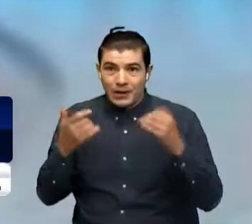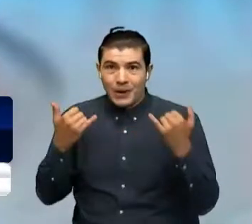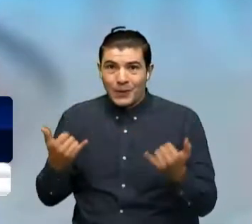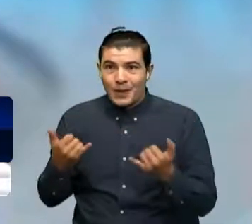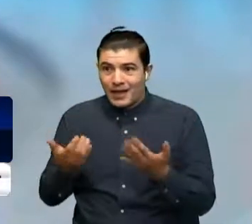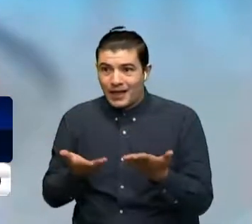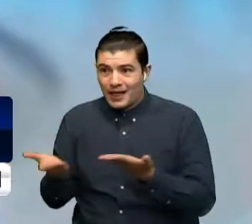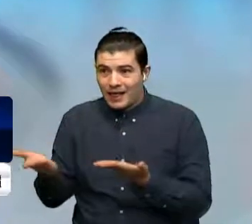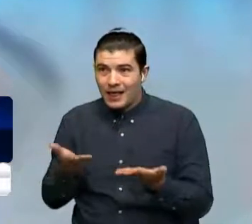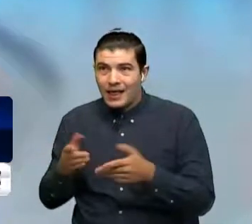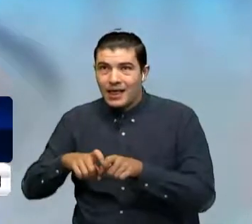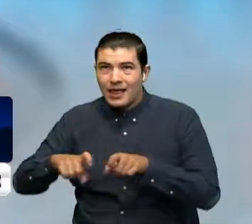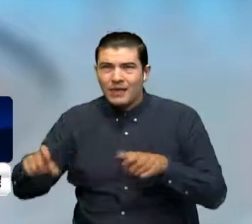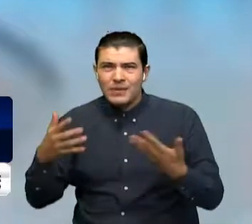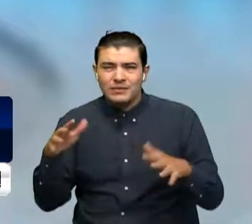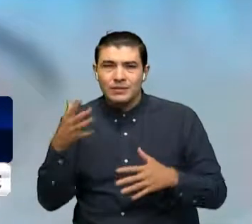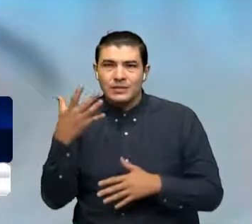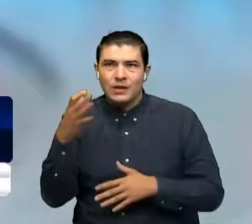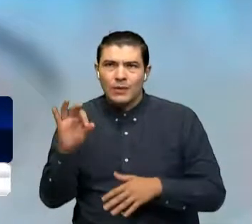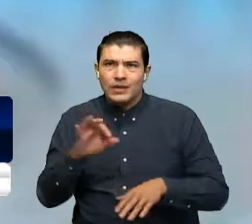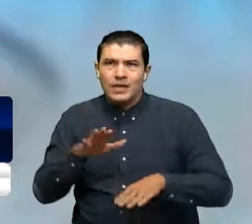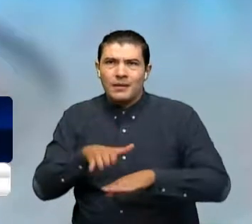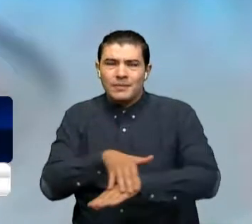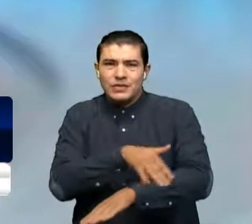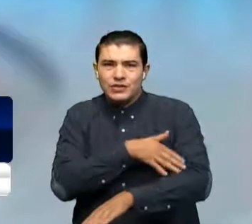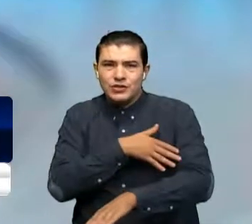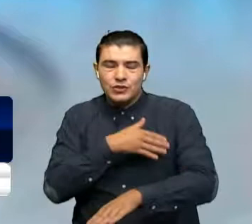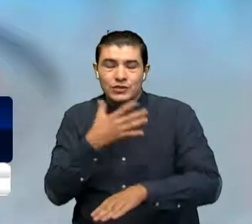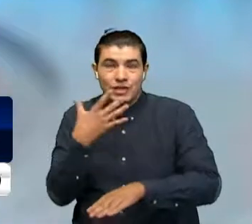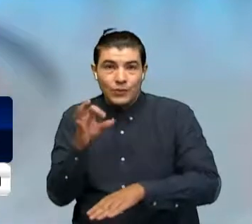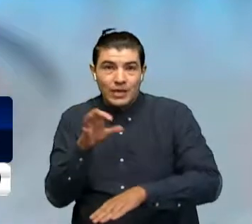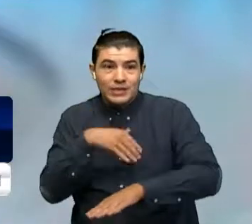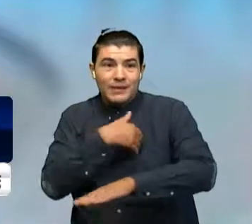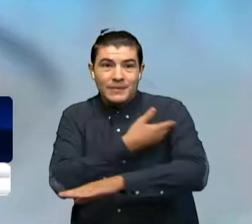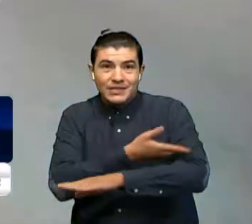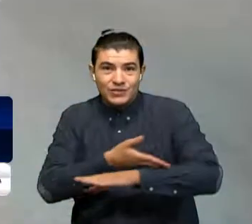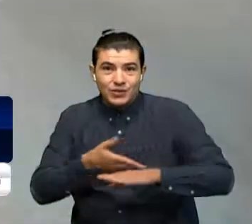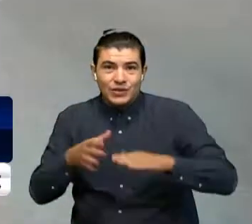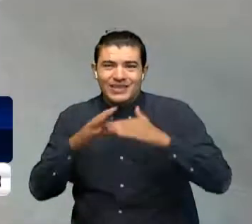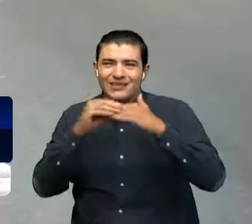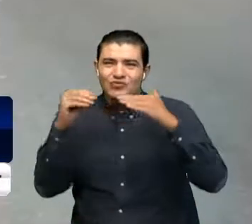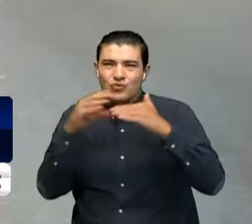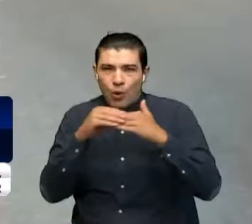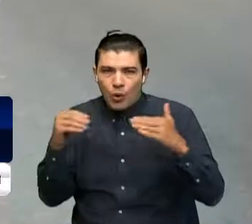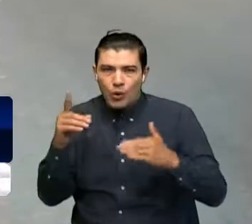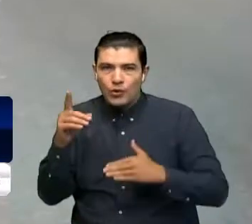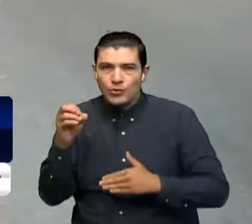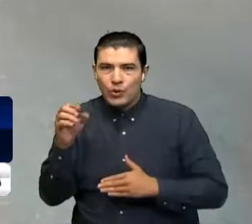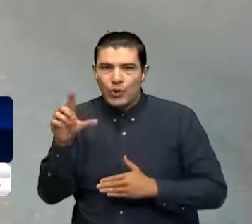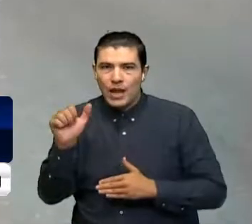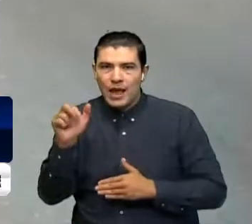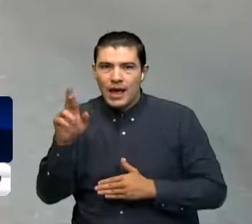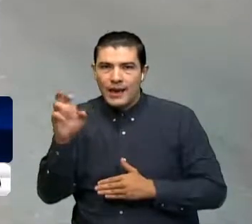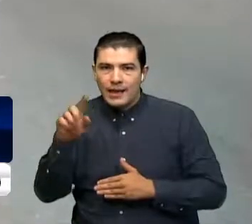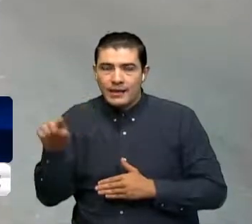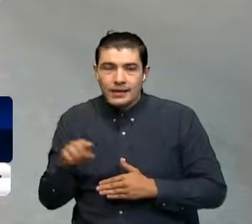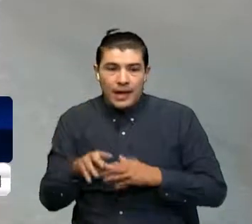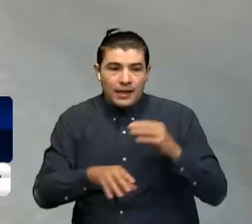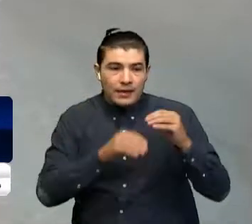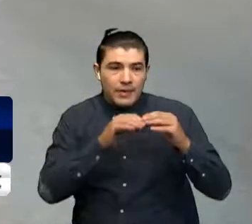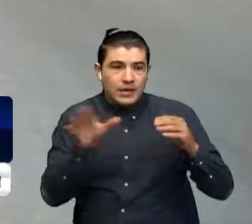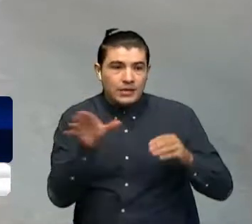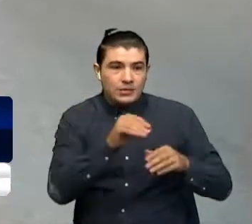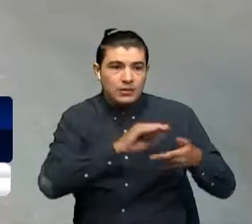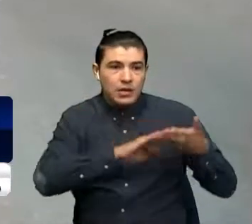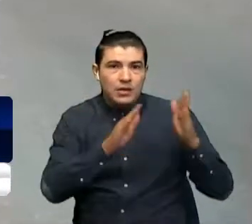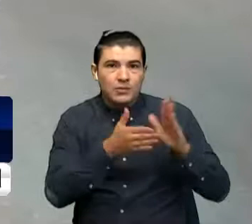nacional está calculado en 50 millones de dólares. No solo la comunidad patiense se verá beneficiada, también